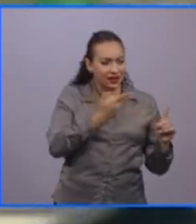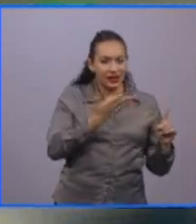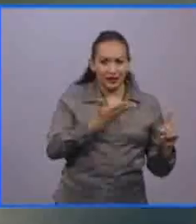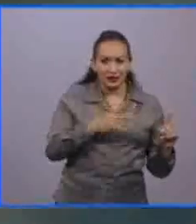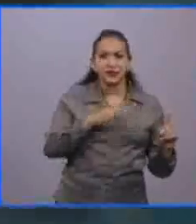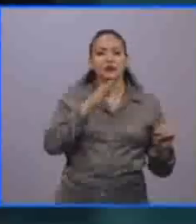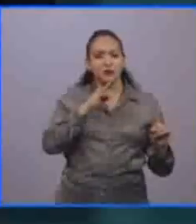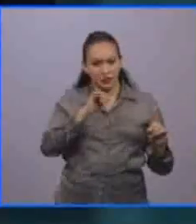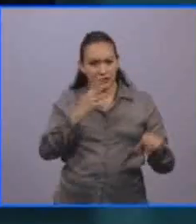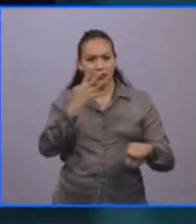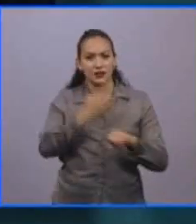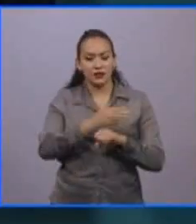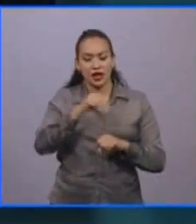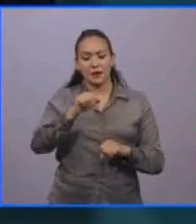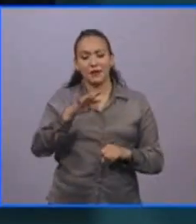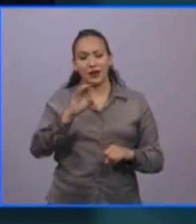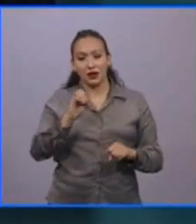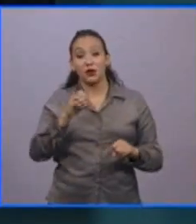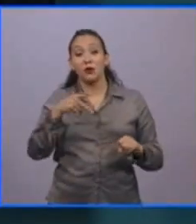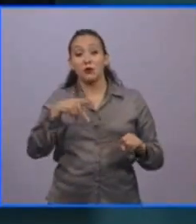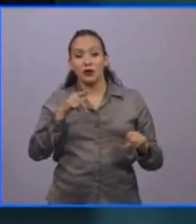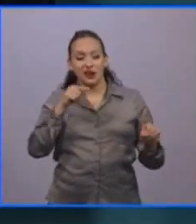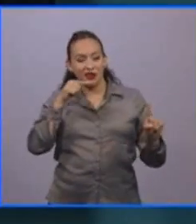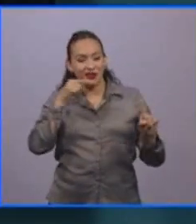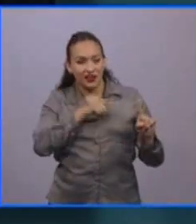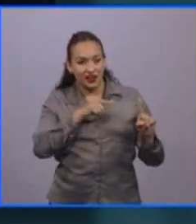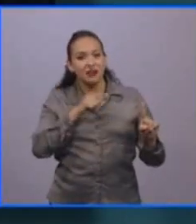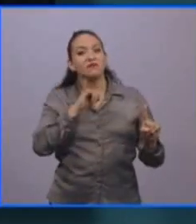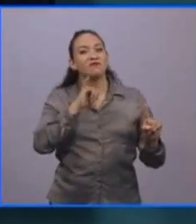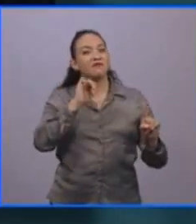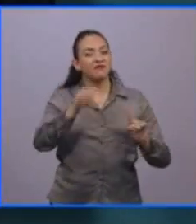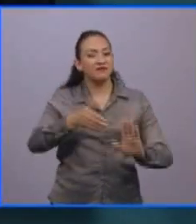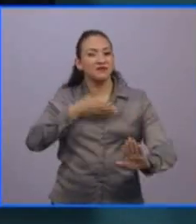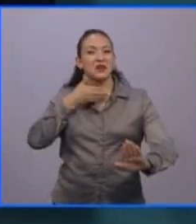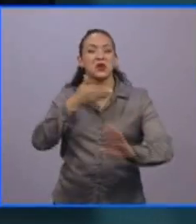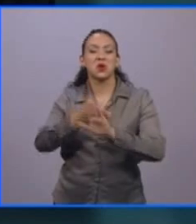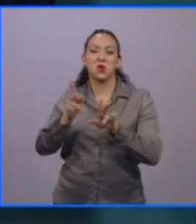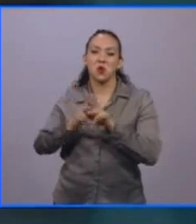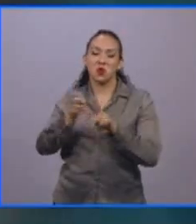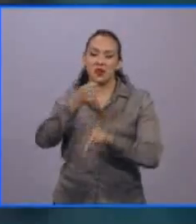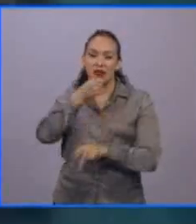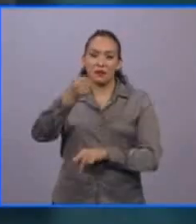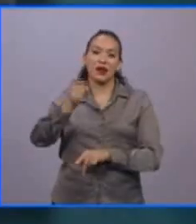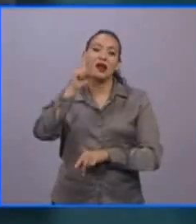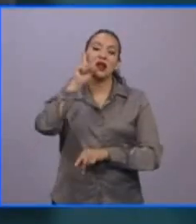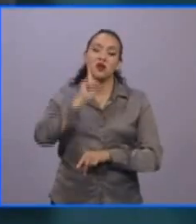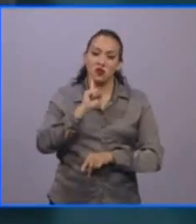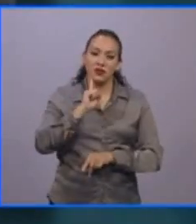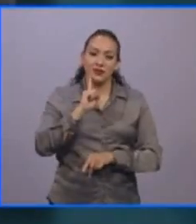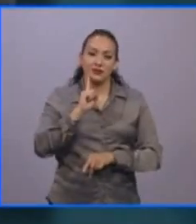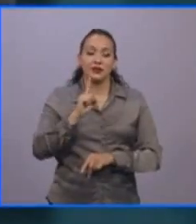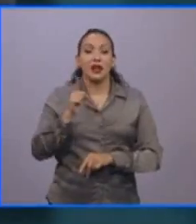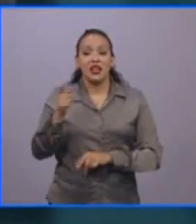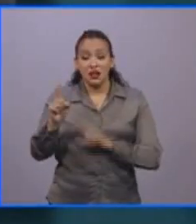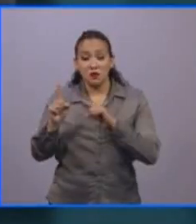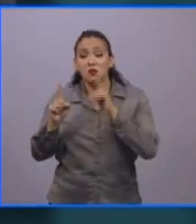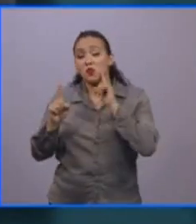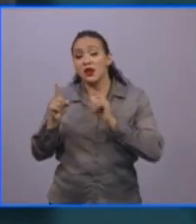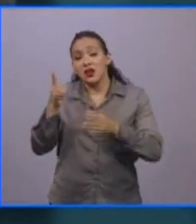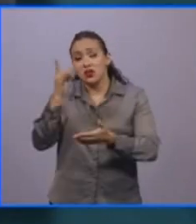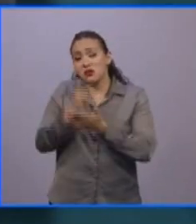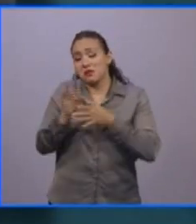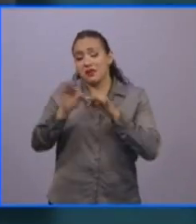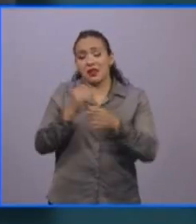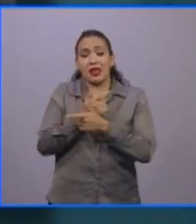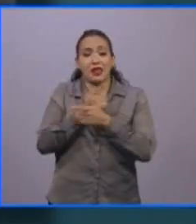delito que se le imputa a Mario N., sino por tratarse de una agresión en contra de una periodista en el ejercicio de su libertad de